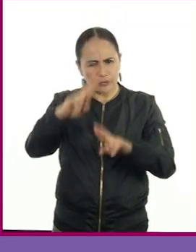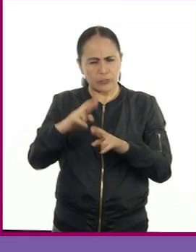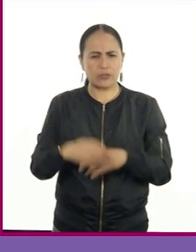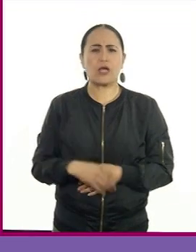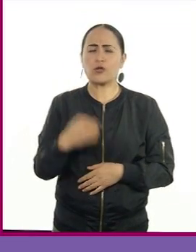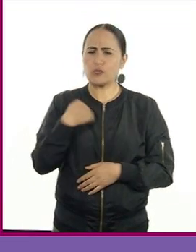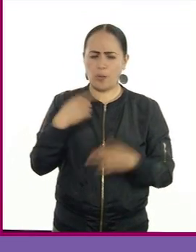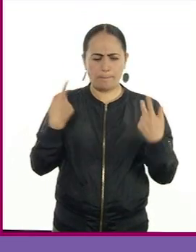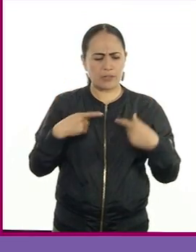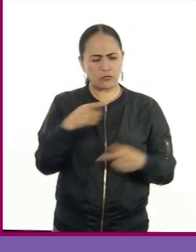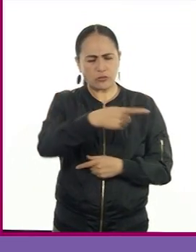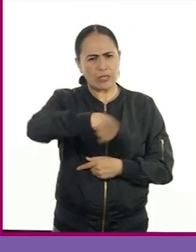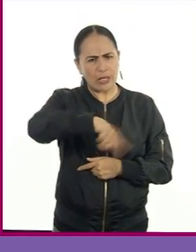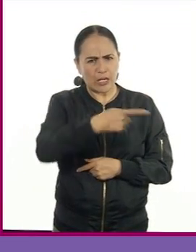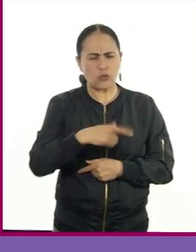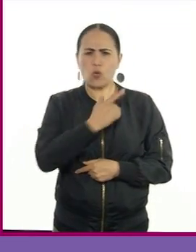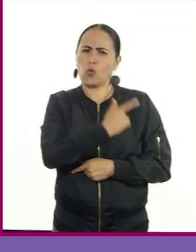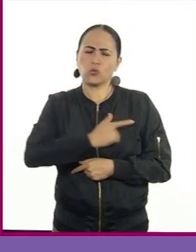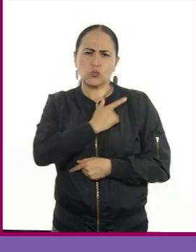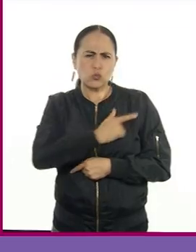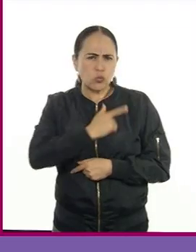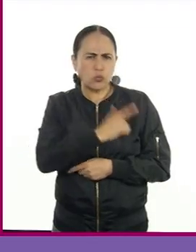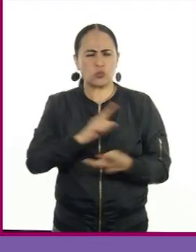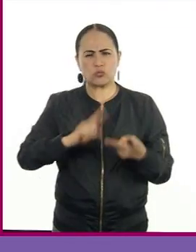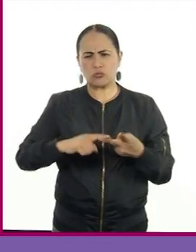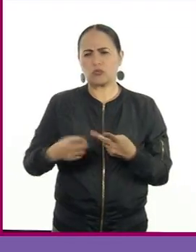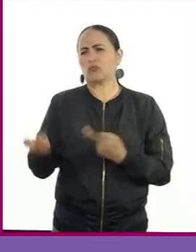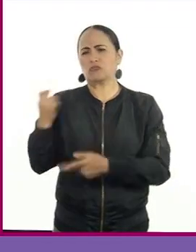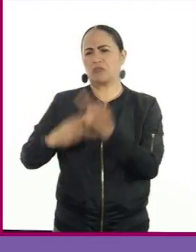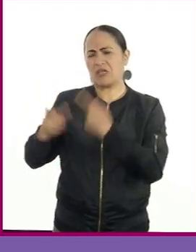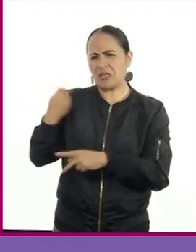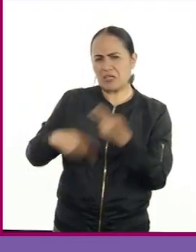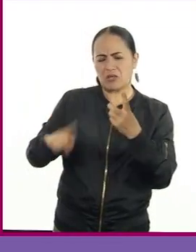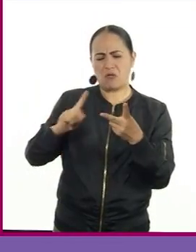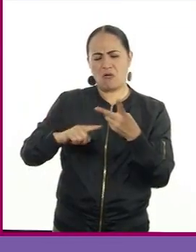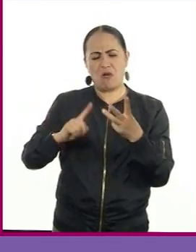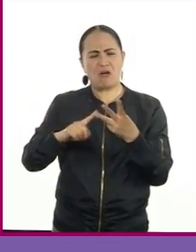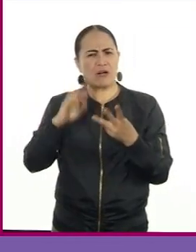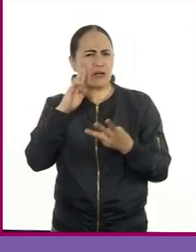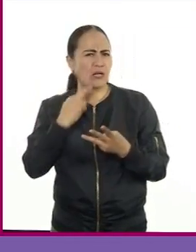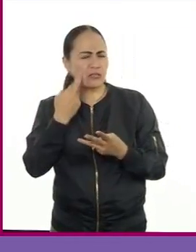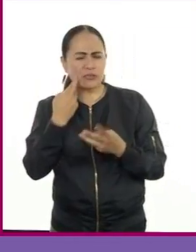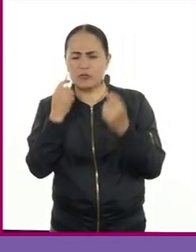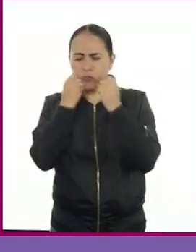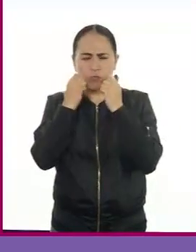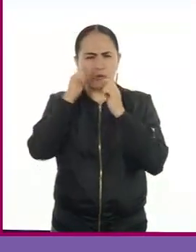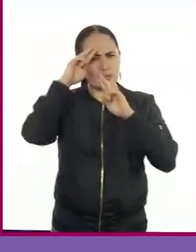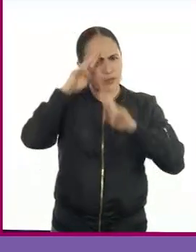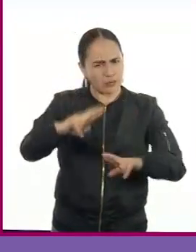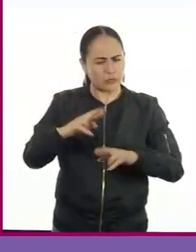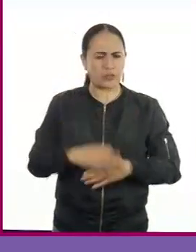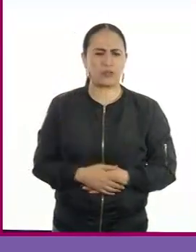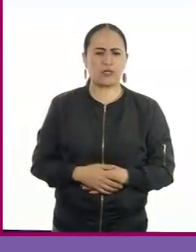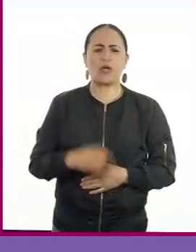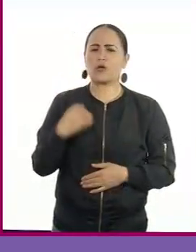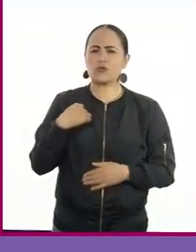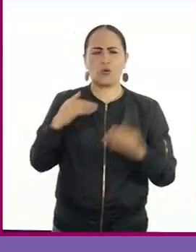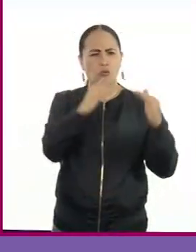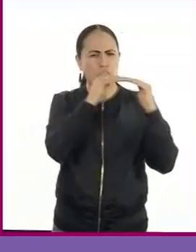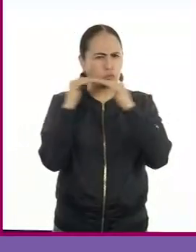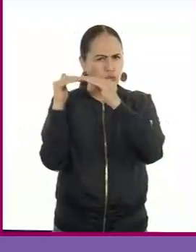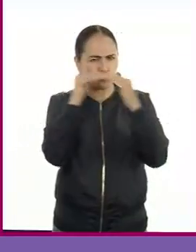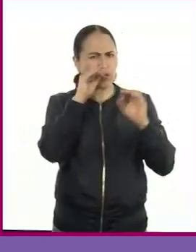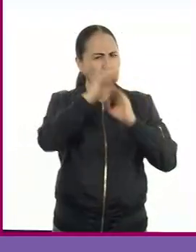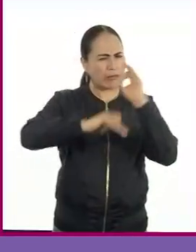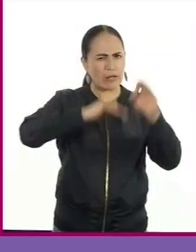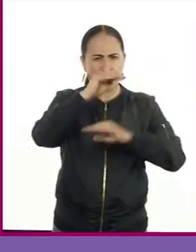las personas, no importando sus preferencias, de dónde vengan o su raza. Bueno, yo ejerzo mi derecho a la igualdad tratando igualitariamente a las